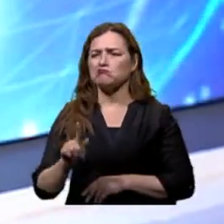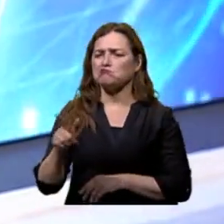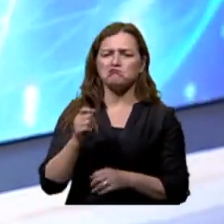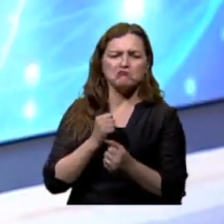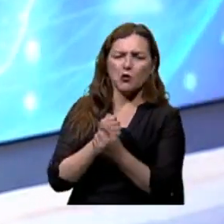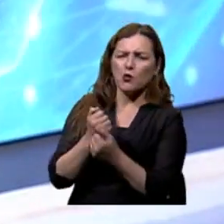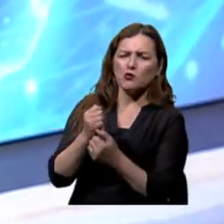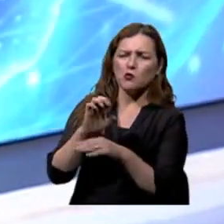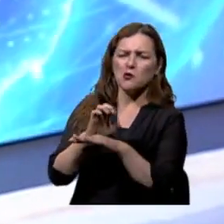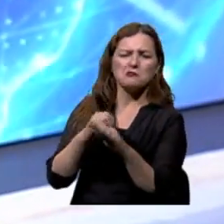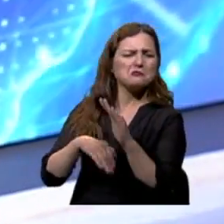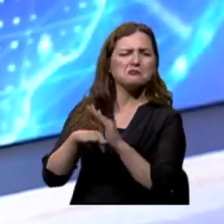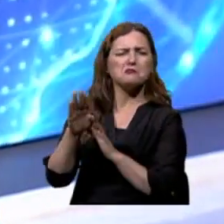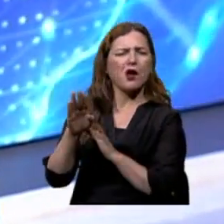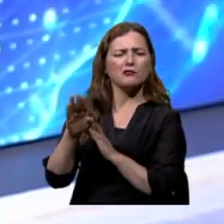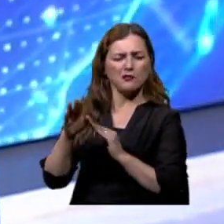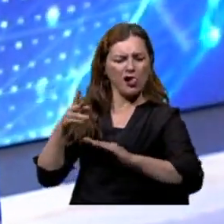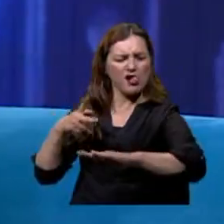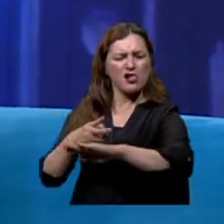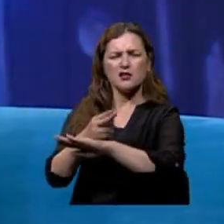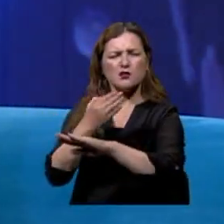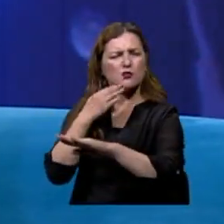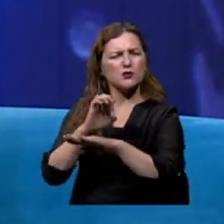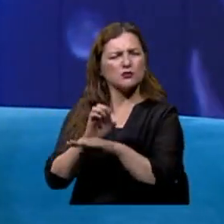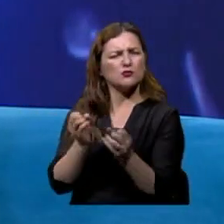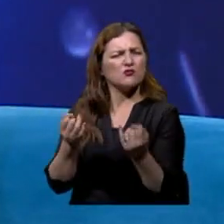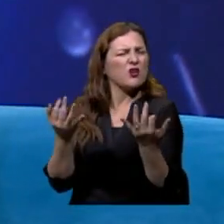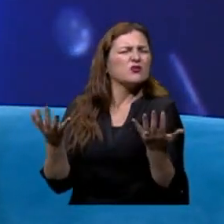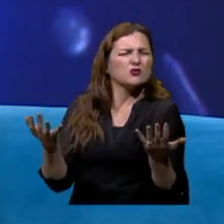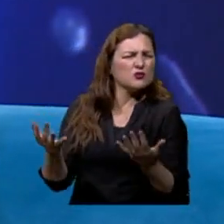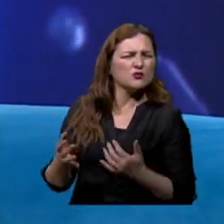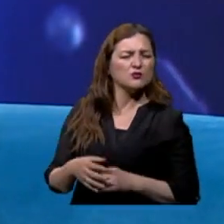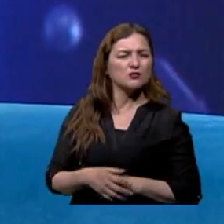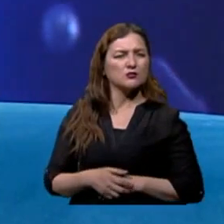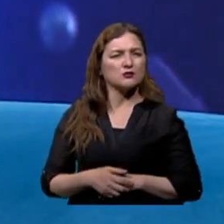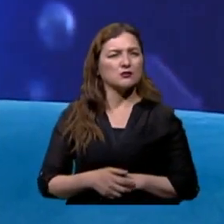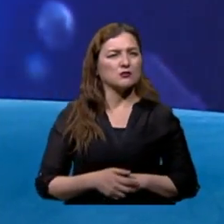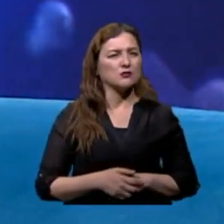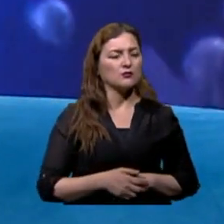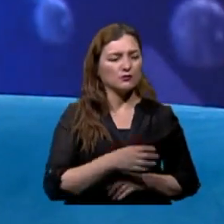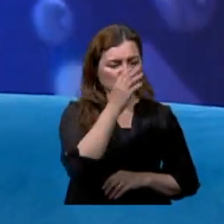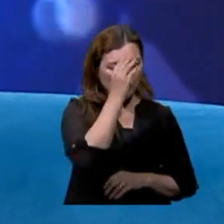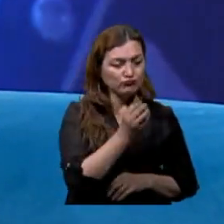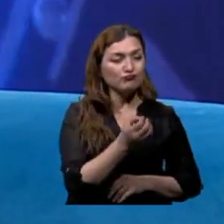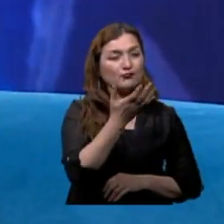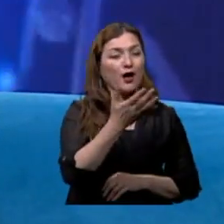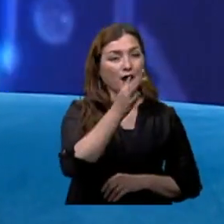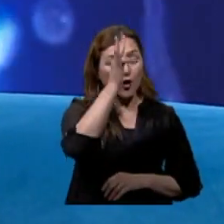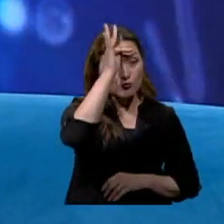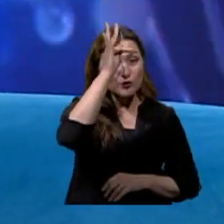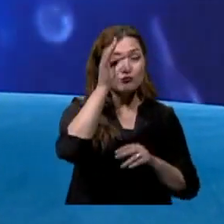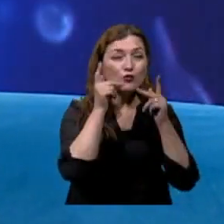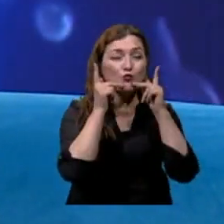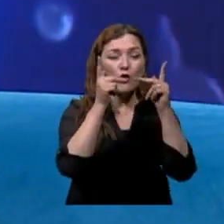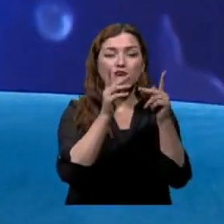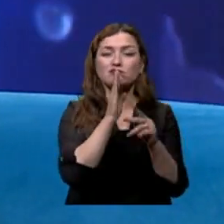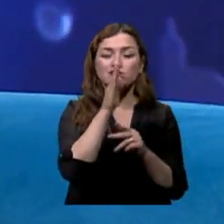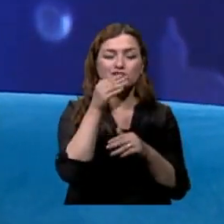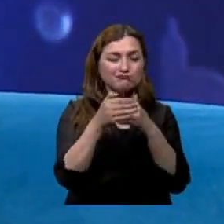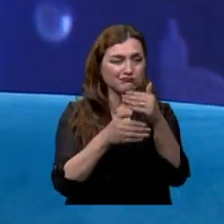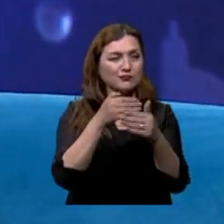las amputaciones? Bienvenido. Buenos días. En los hospitales públicos es bastante